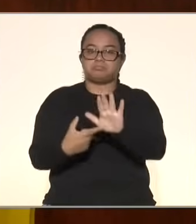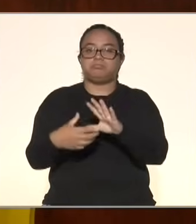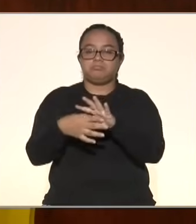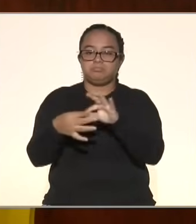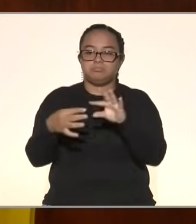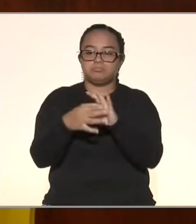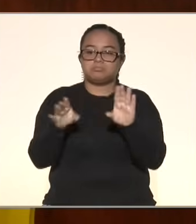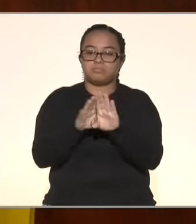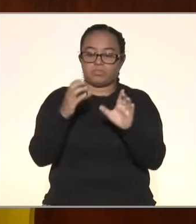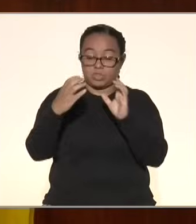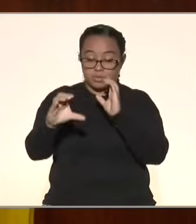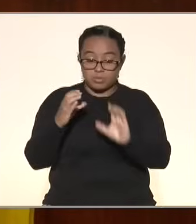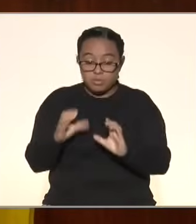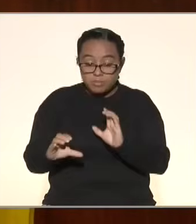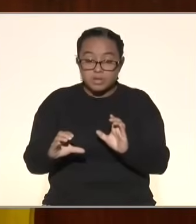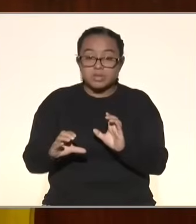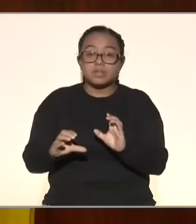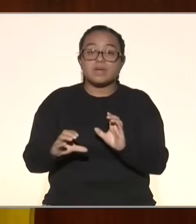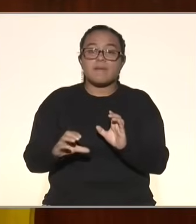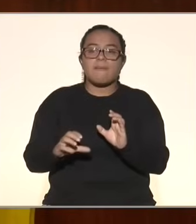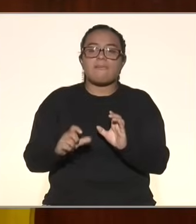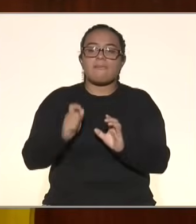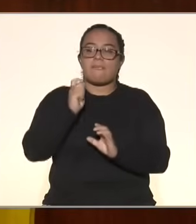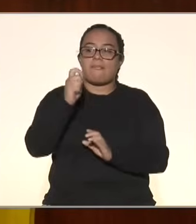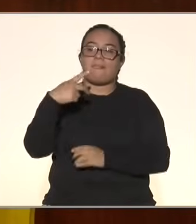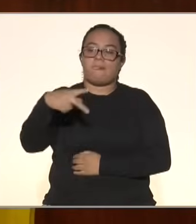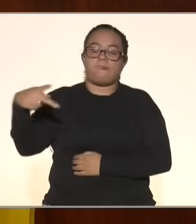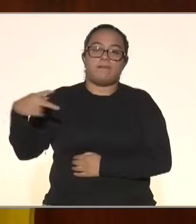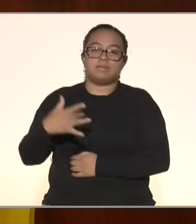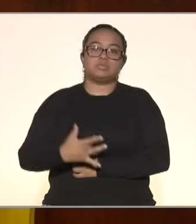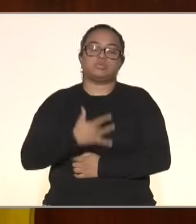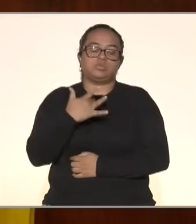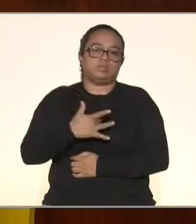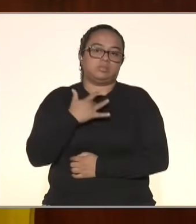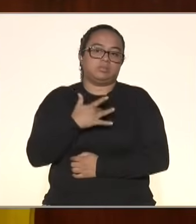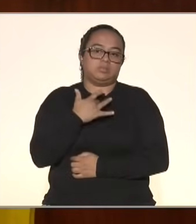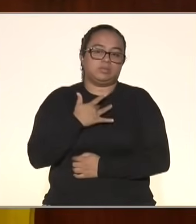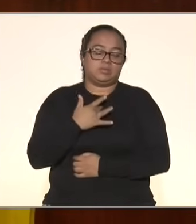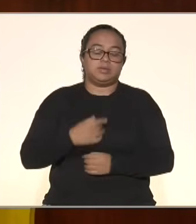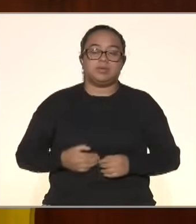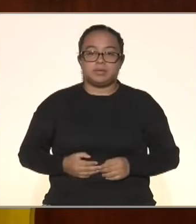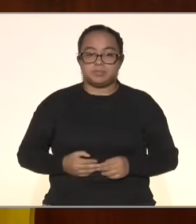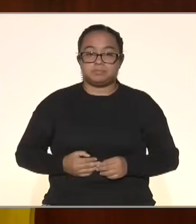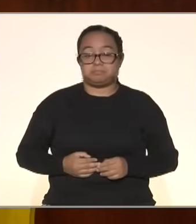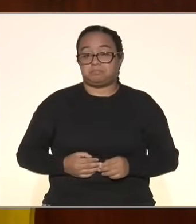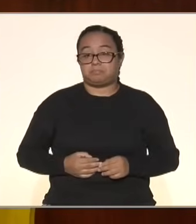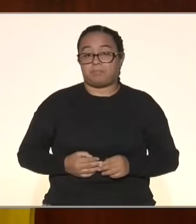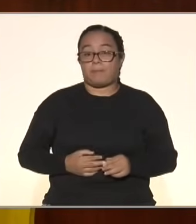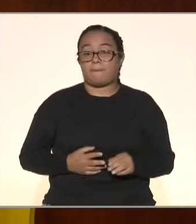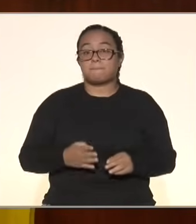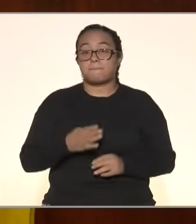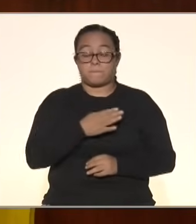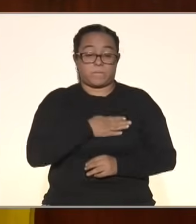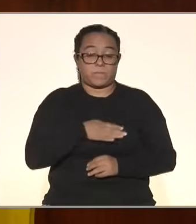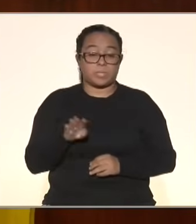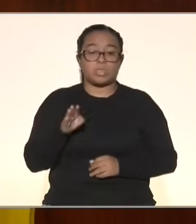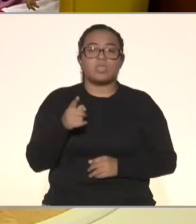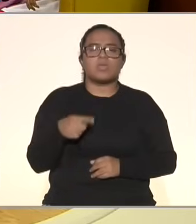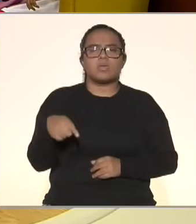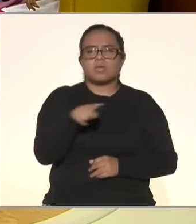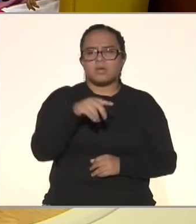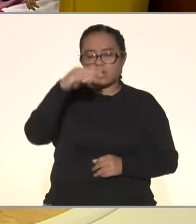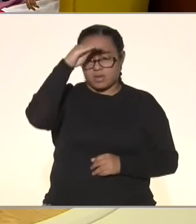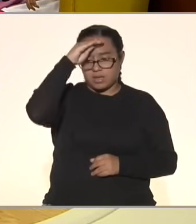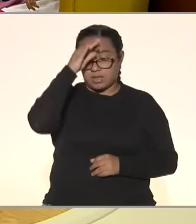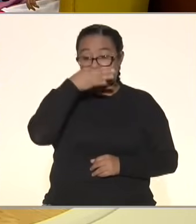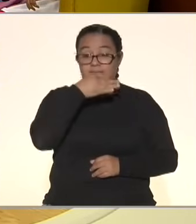en sus comentarios es como un poco el sentir general de la población, ¿no? Y entonces, bueno, ¿ustedes sí consideran que